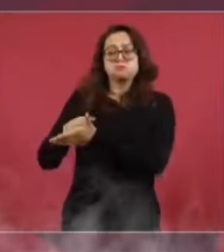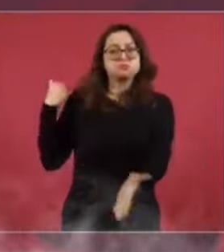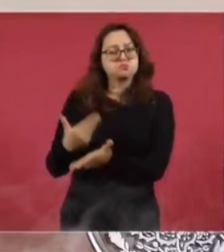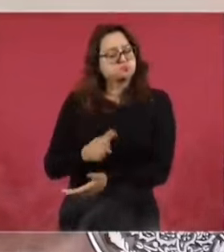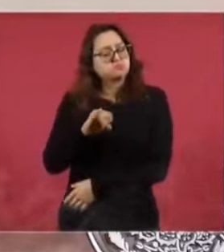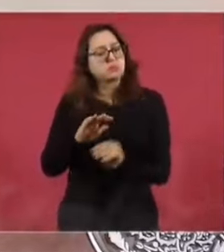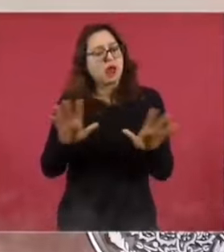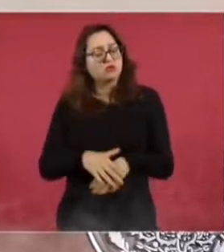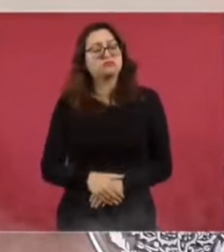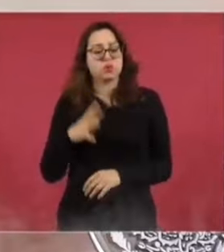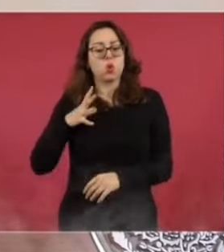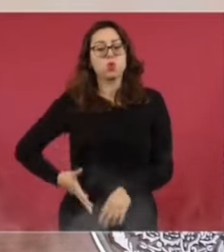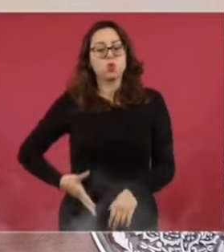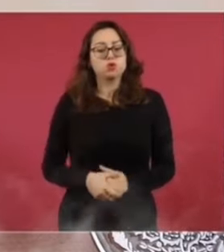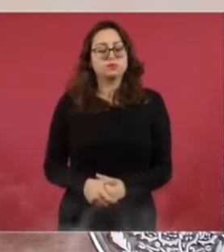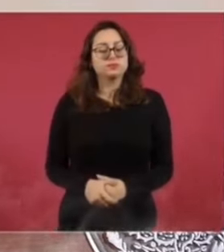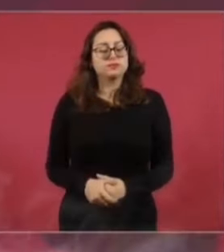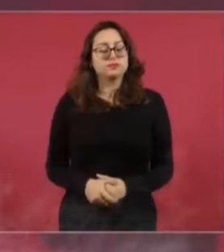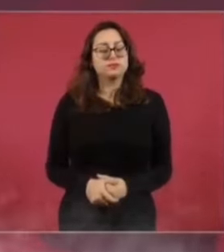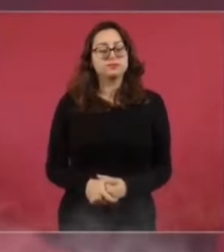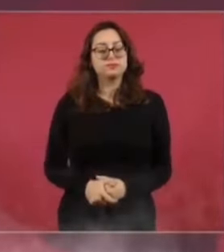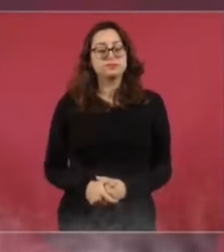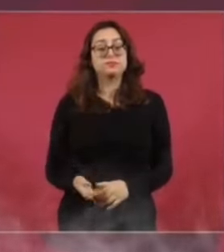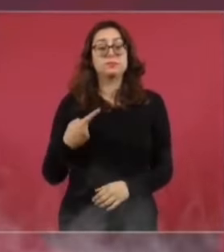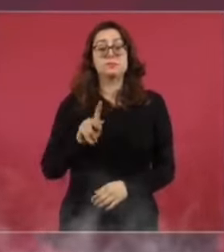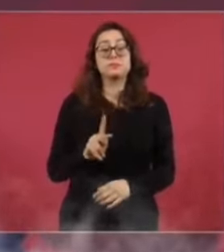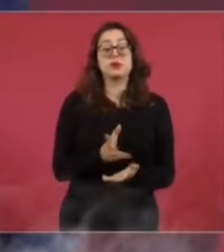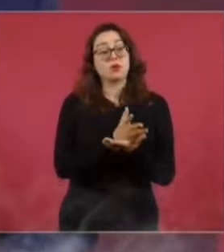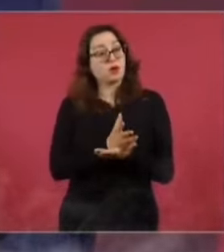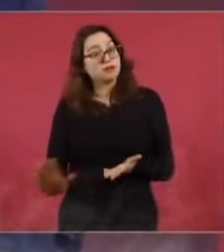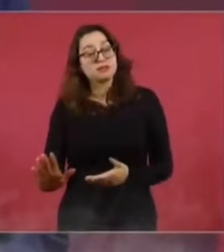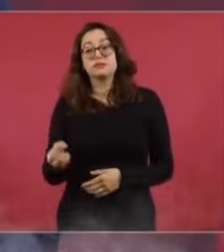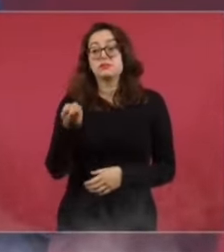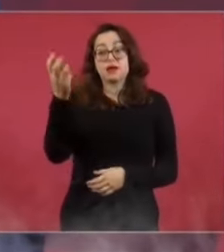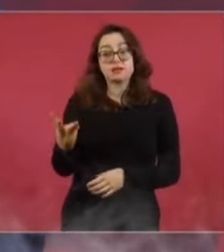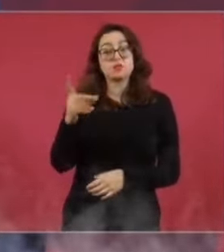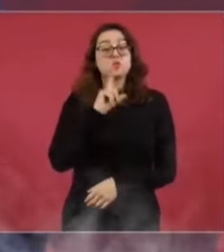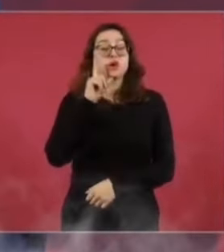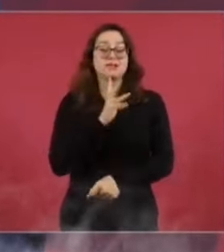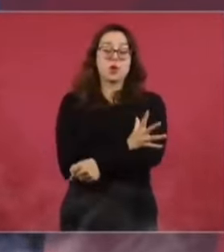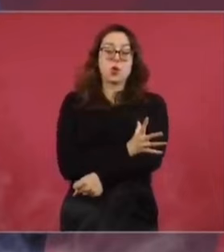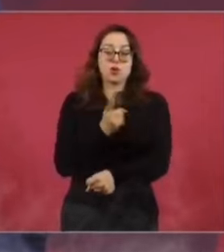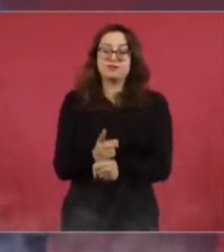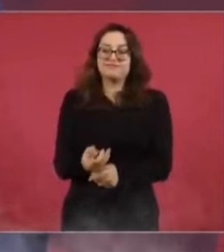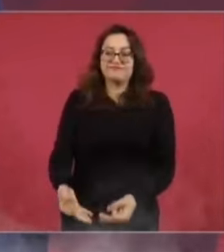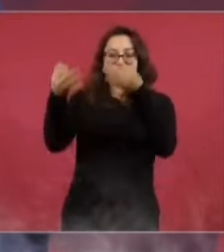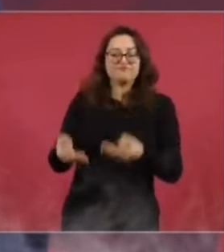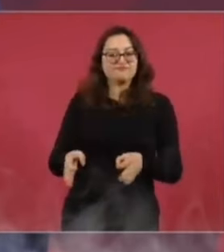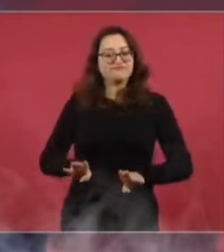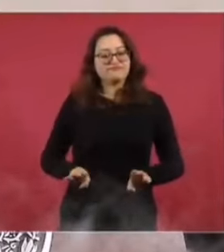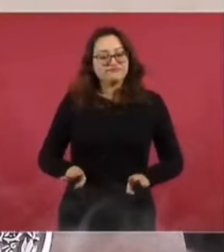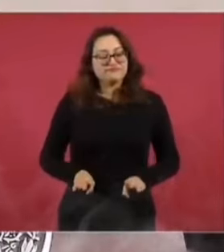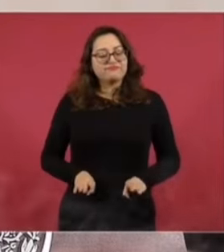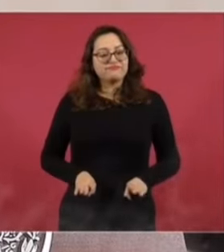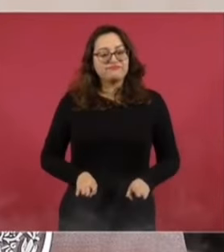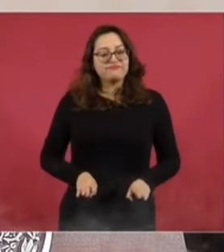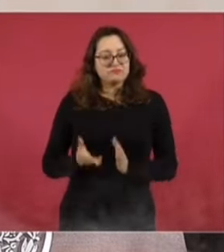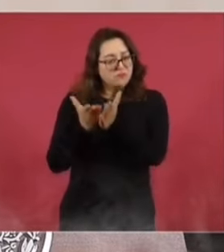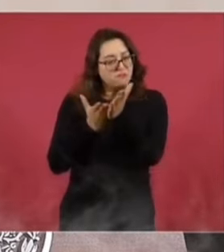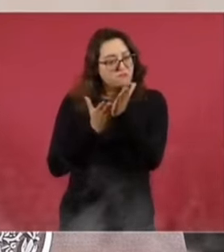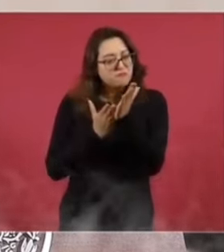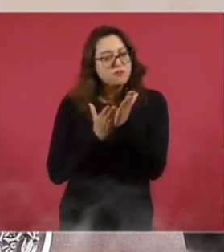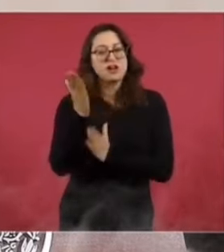orgullo para mí, pero al mismo tiempo es gente honesta, son mujeres honestas, íntegras,